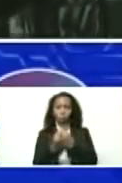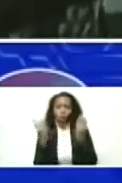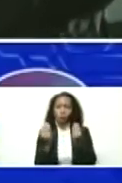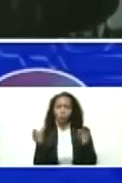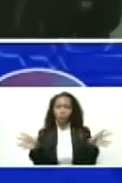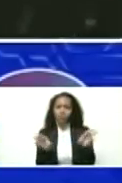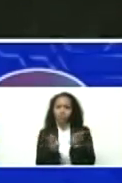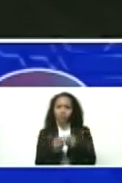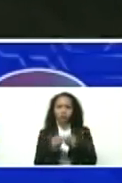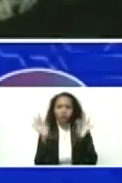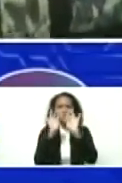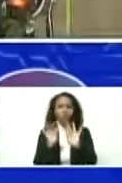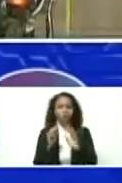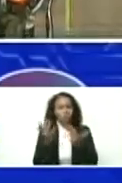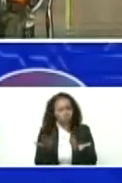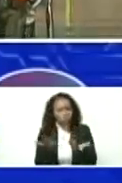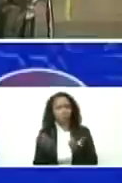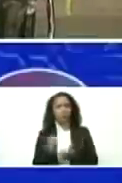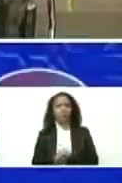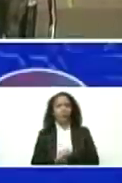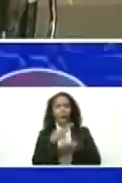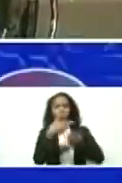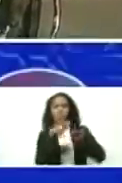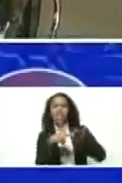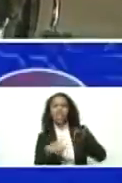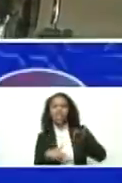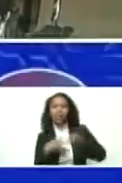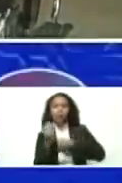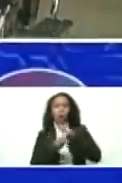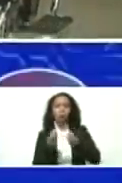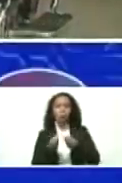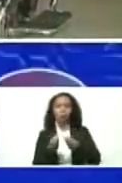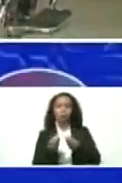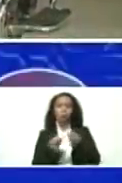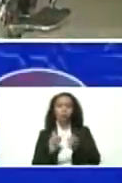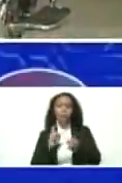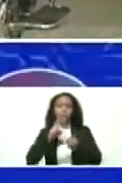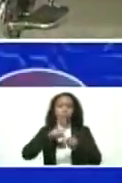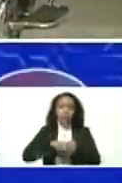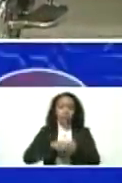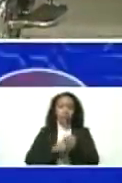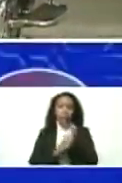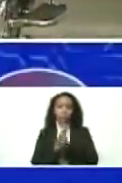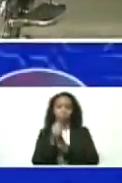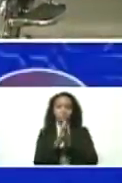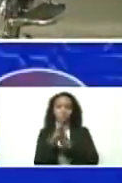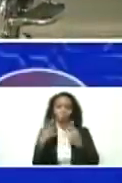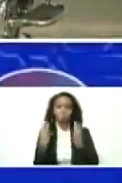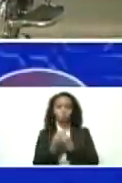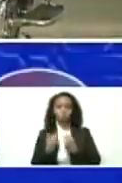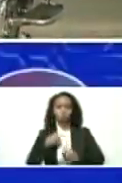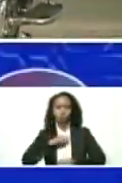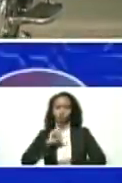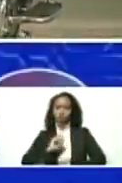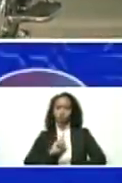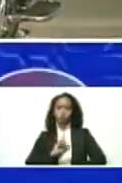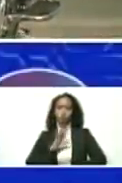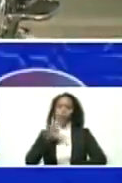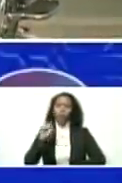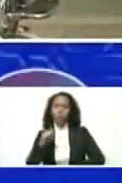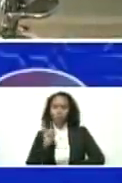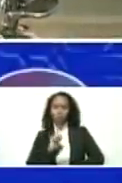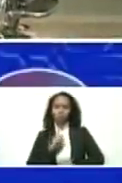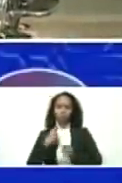los trámites. Cuando ingresan en la página de Emprender Juntos, los emprendedores, en este caso, yo no soy comprador, sino emprendedor, ¿sí?